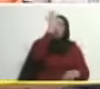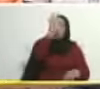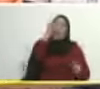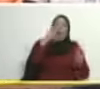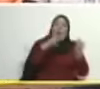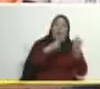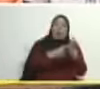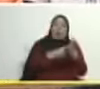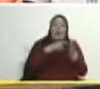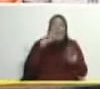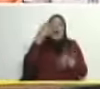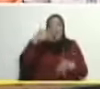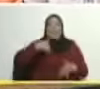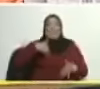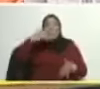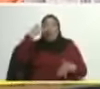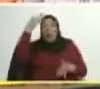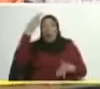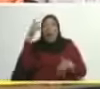Haití tiene el derecho de existir.